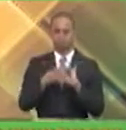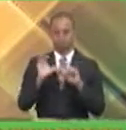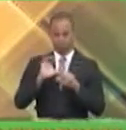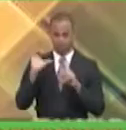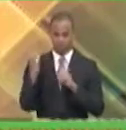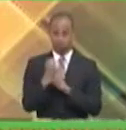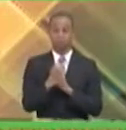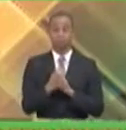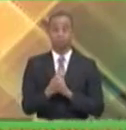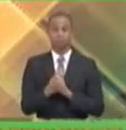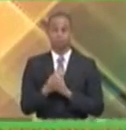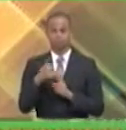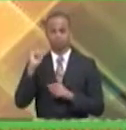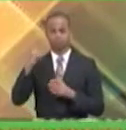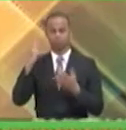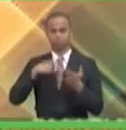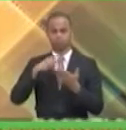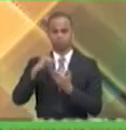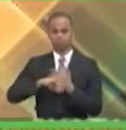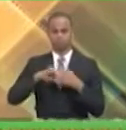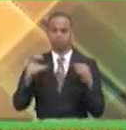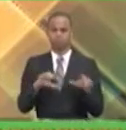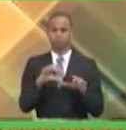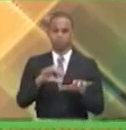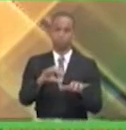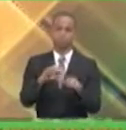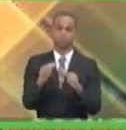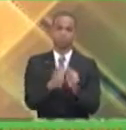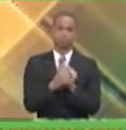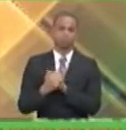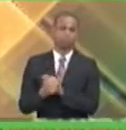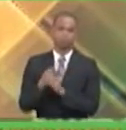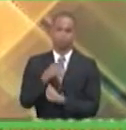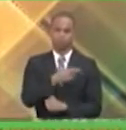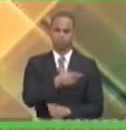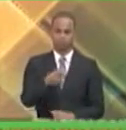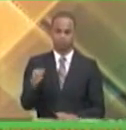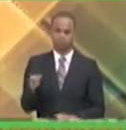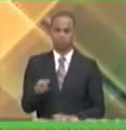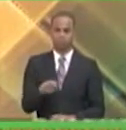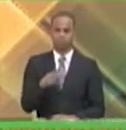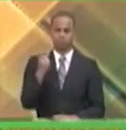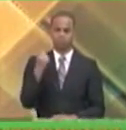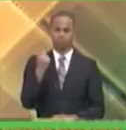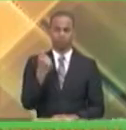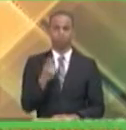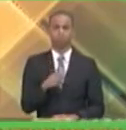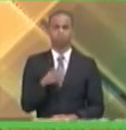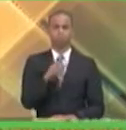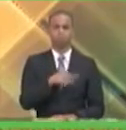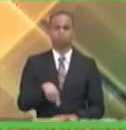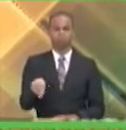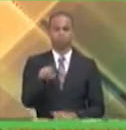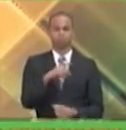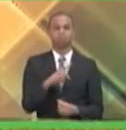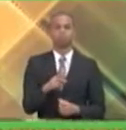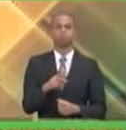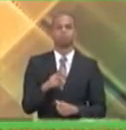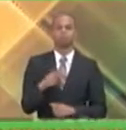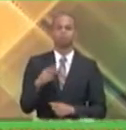para desarrollar el proyecto en sí, conjuntamente con ellos. Entonces ya luego le damos el